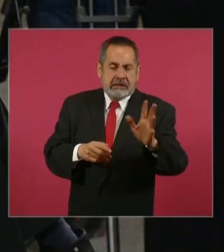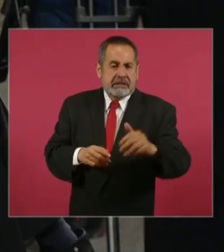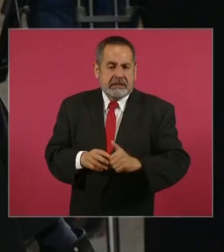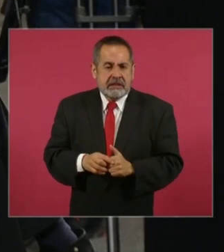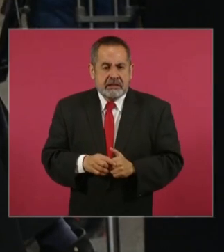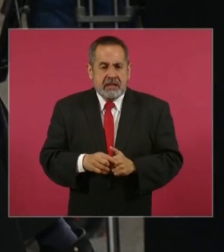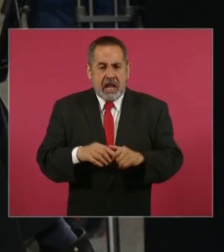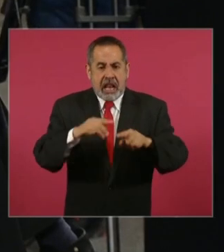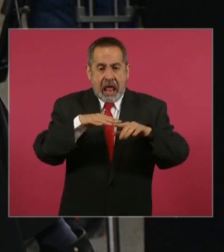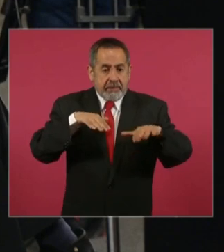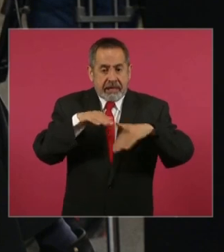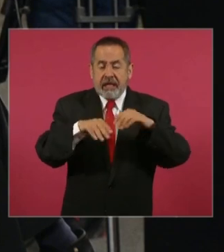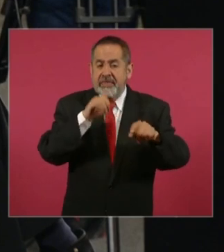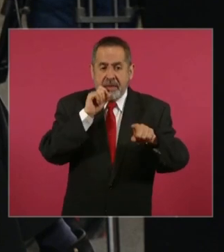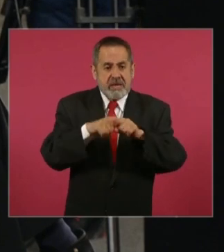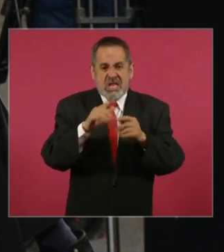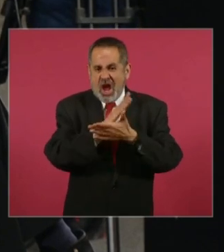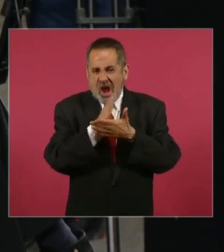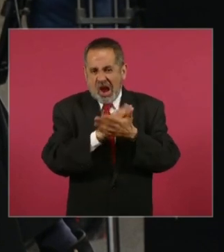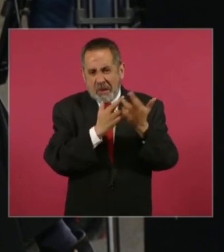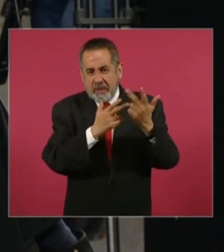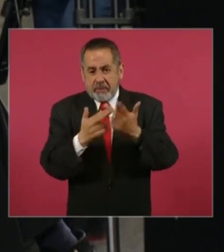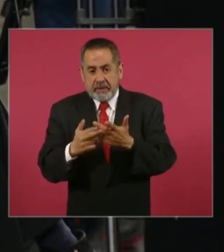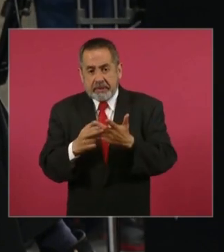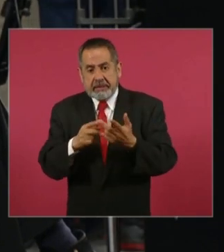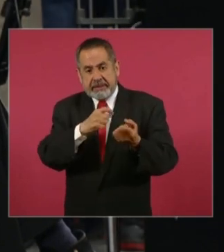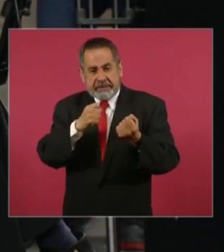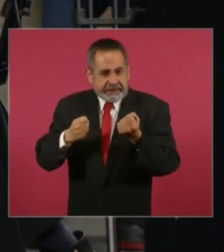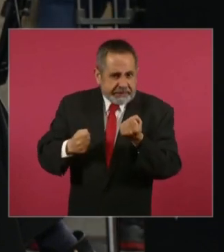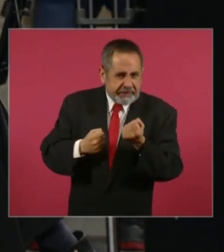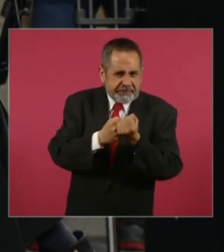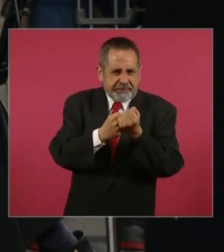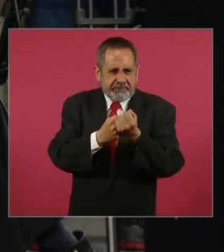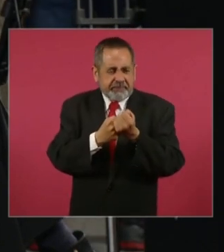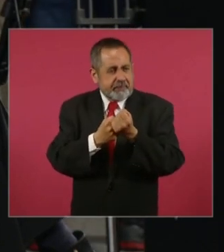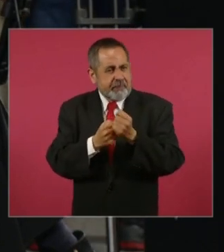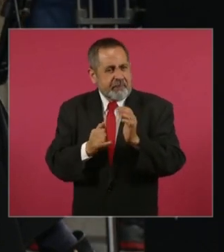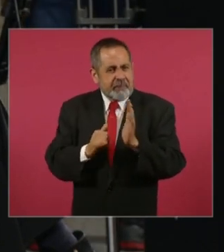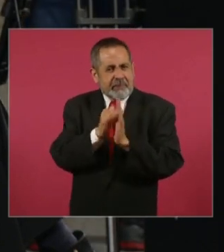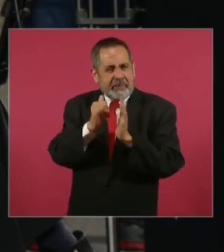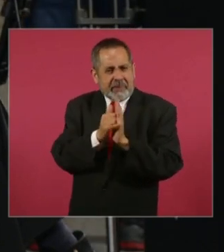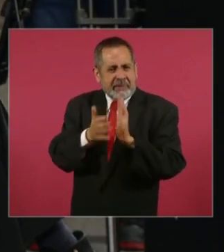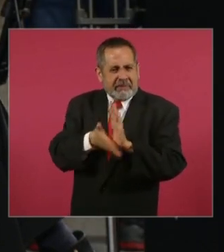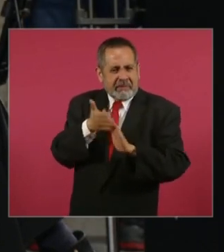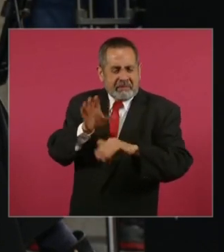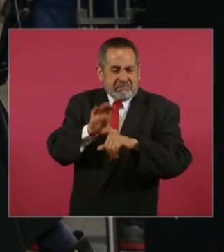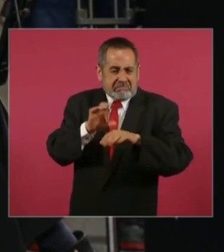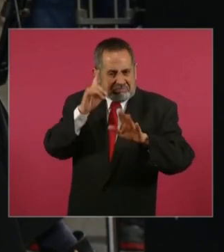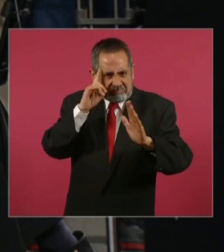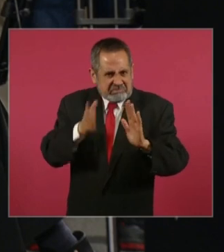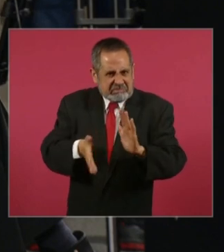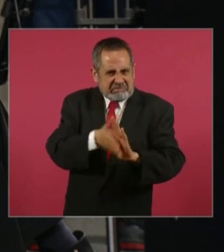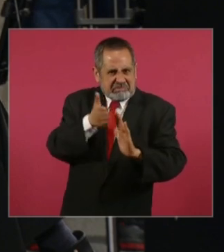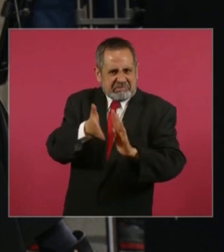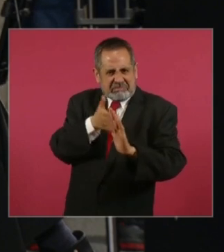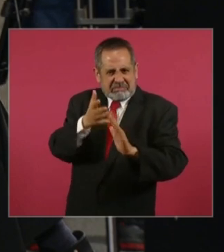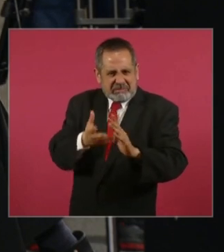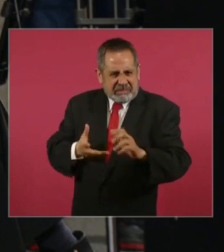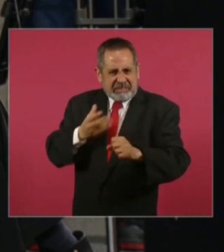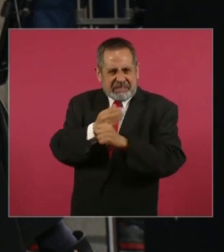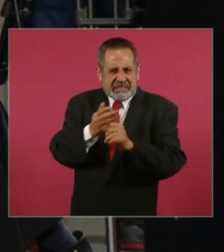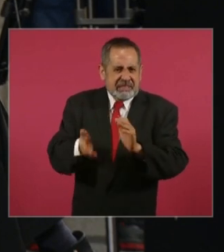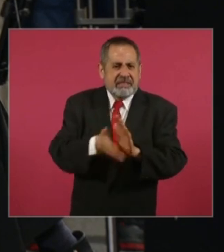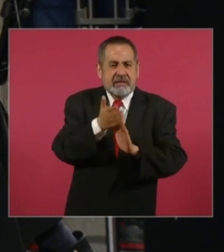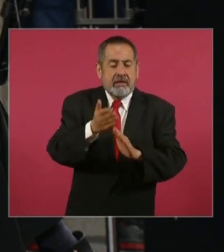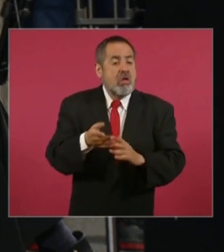en su alberca. Tuvieron que inyectar de cemento, no sé qué sustancia sea,